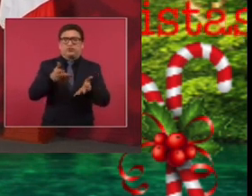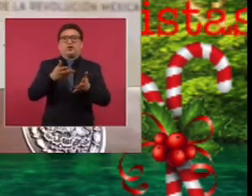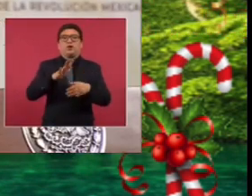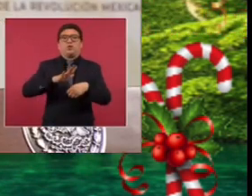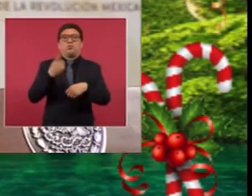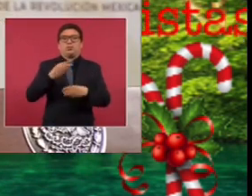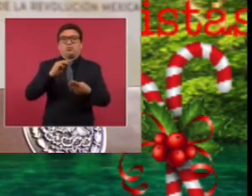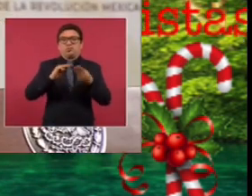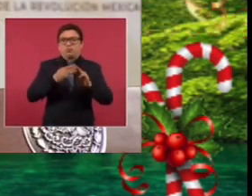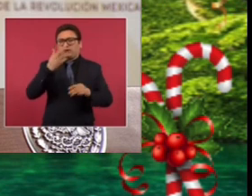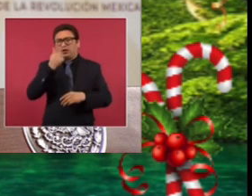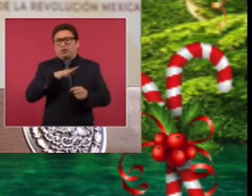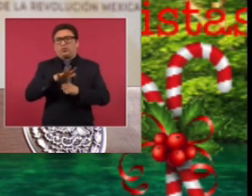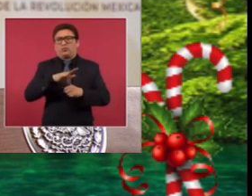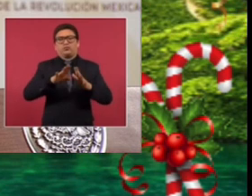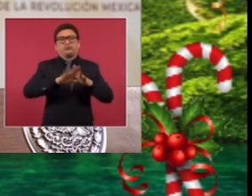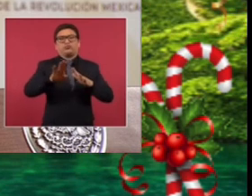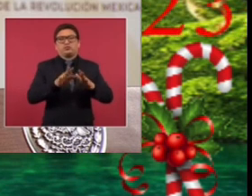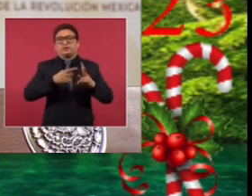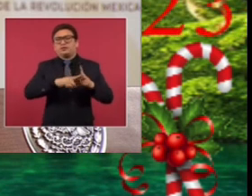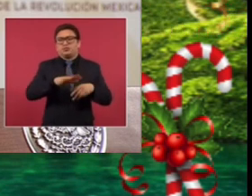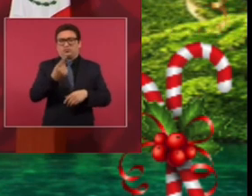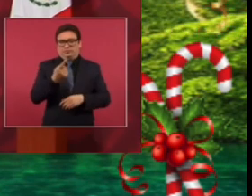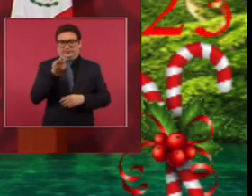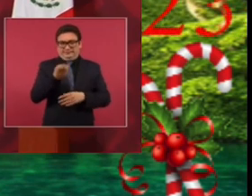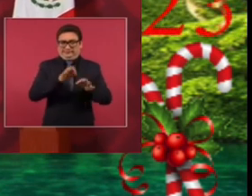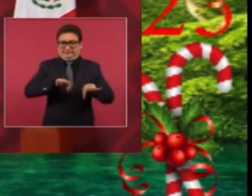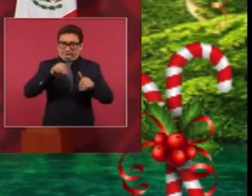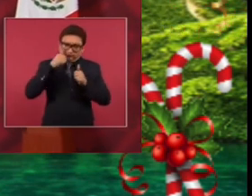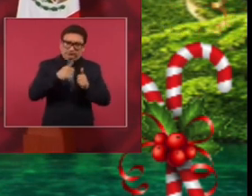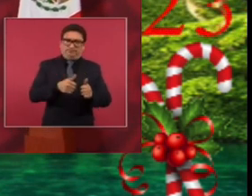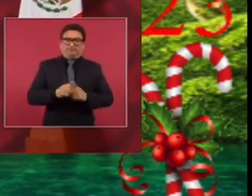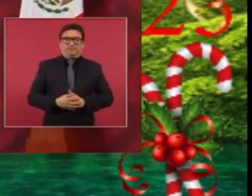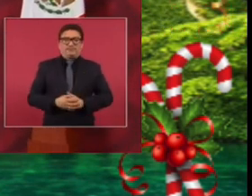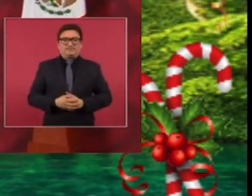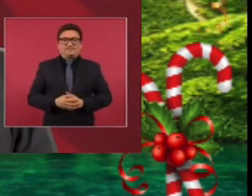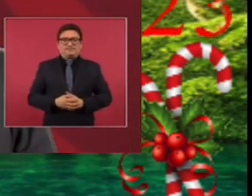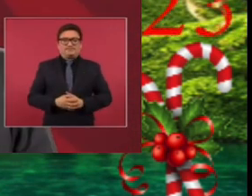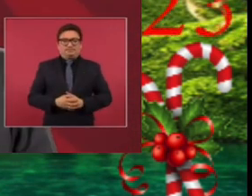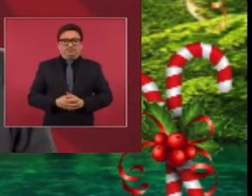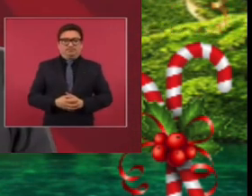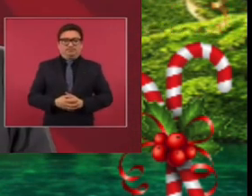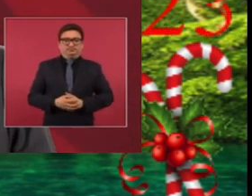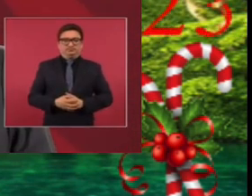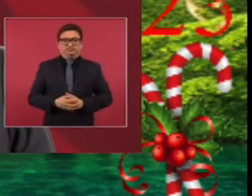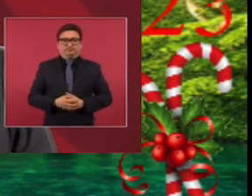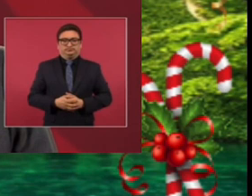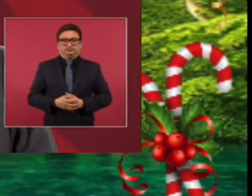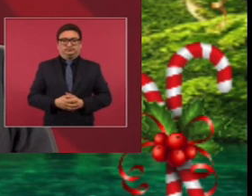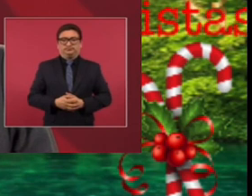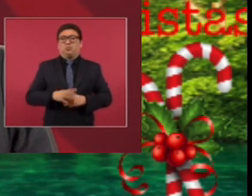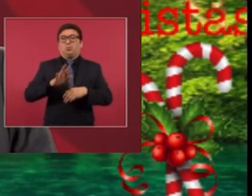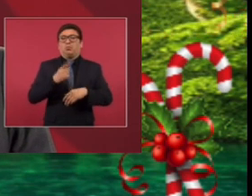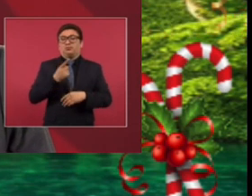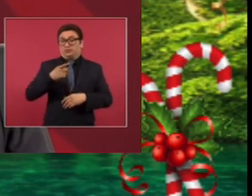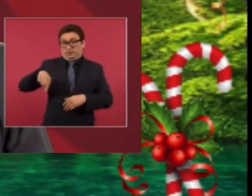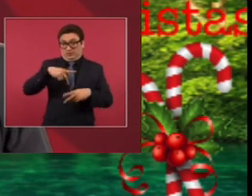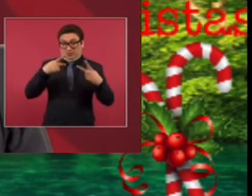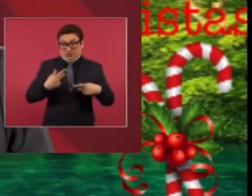tienen mucha necesidad. Sí, güey, pues tienes 4 años tratando de cubrir esas necesidades y la gente sigue